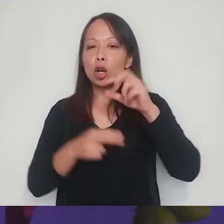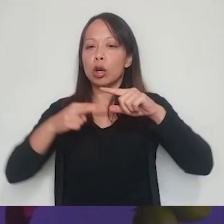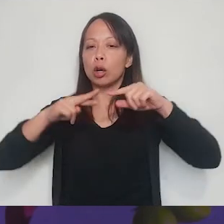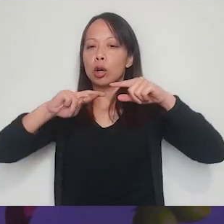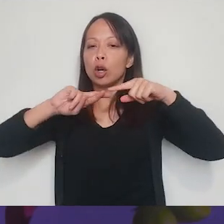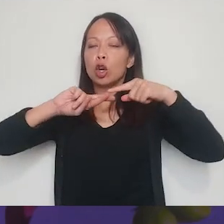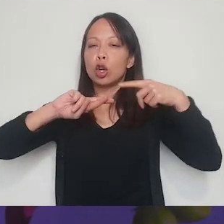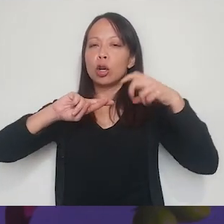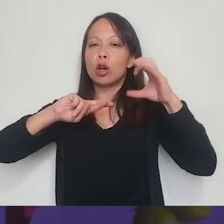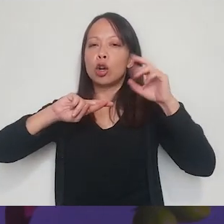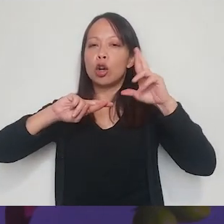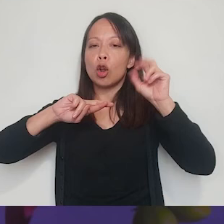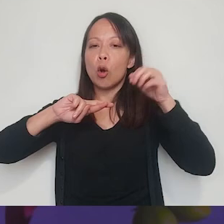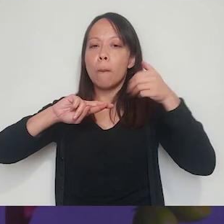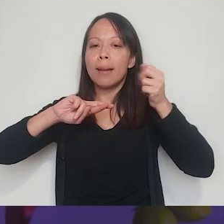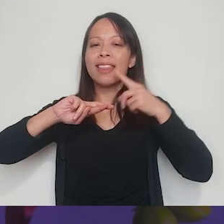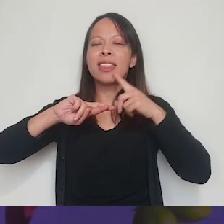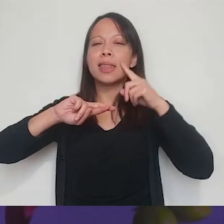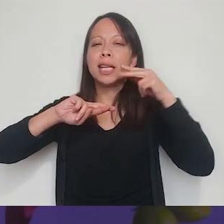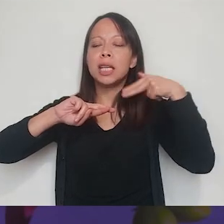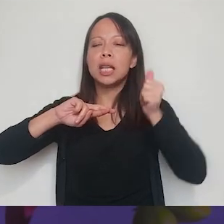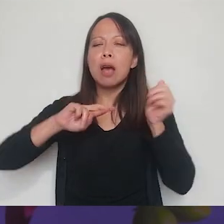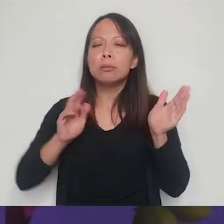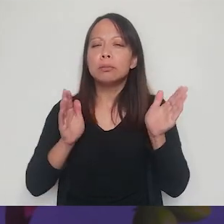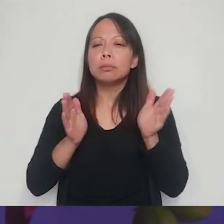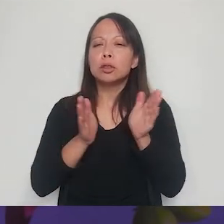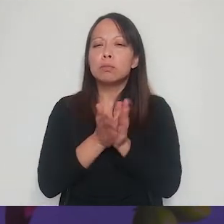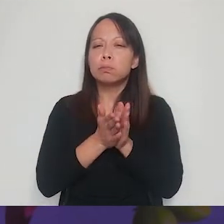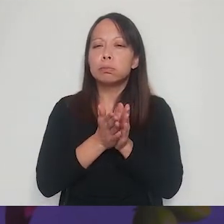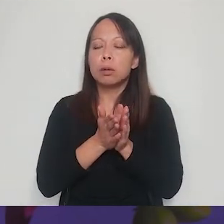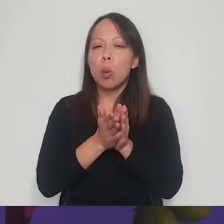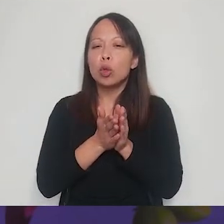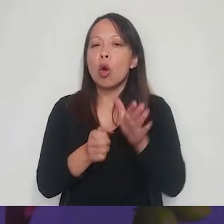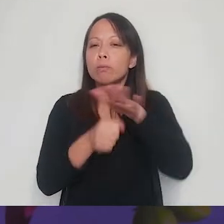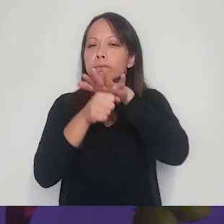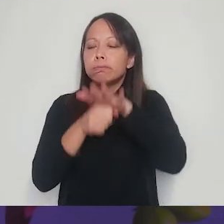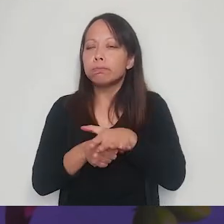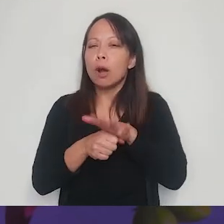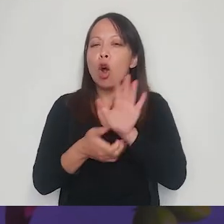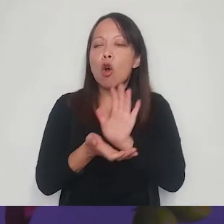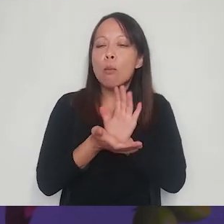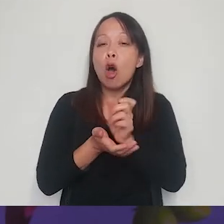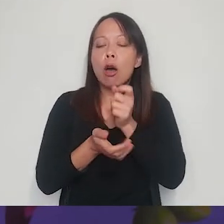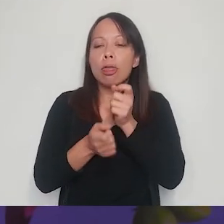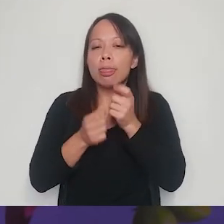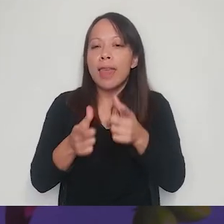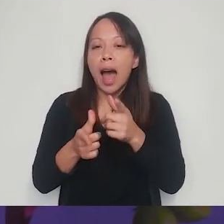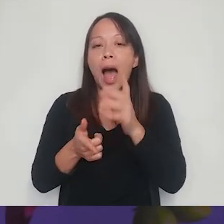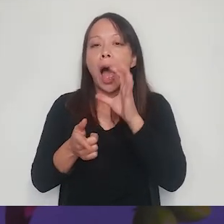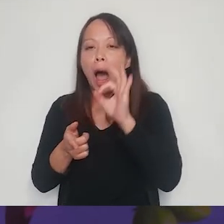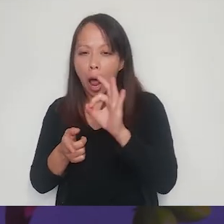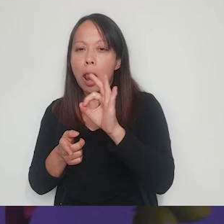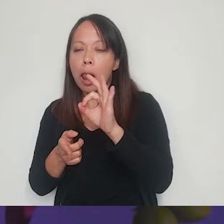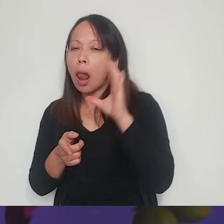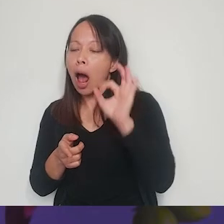de la cromatina, que, como vimos que dificulta el avance de la polimerasa, tiende a excluir el exón 7. O sea que tenemos